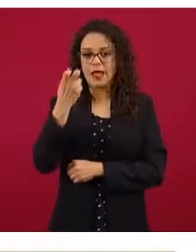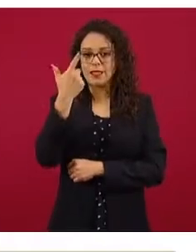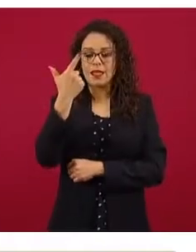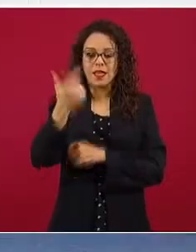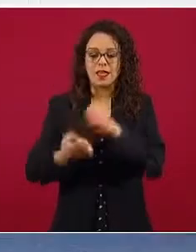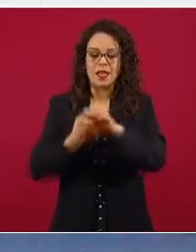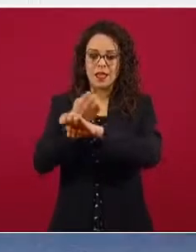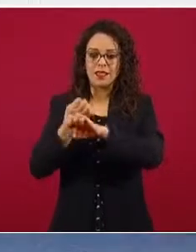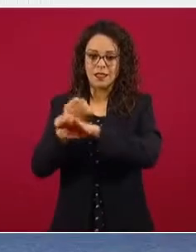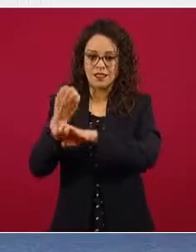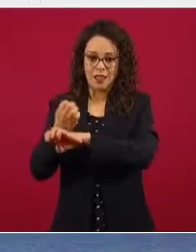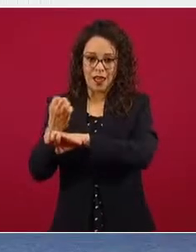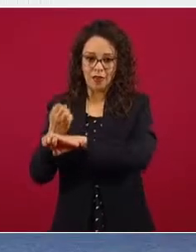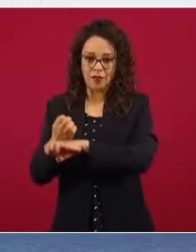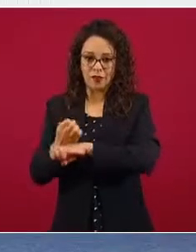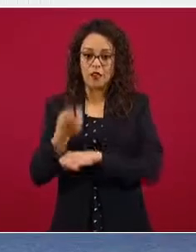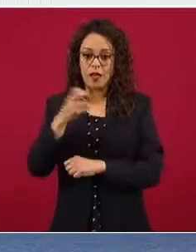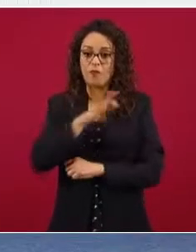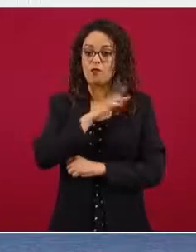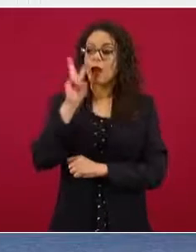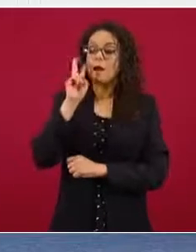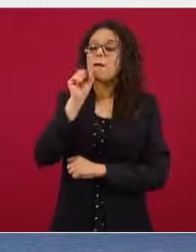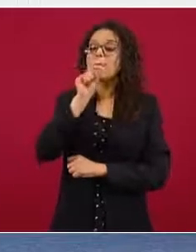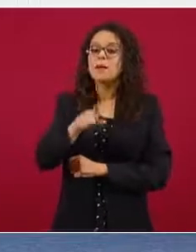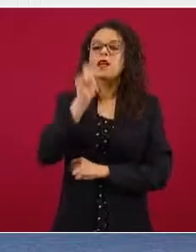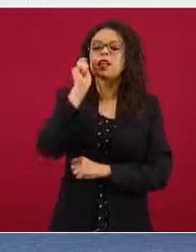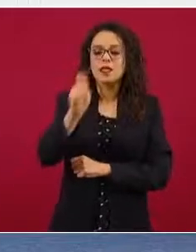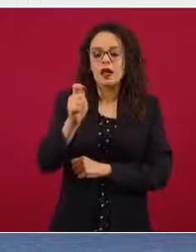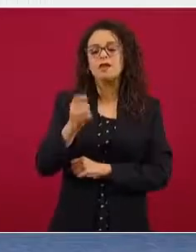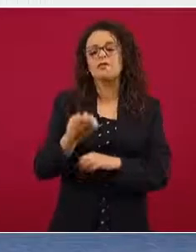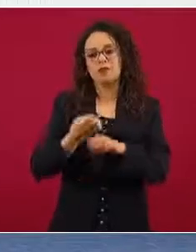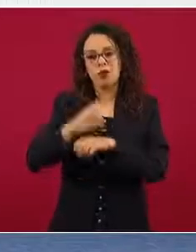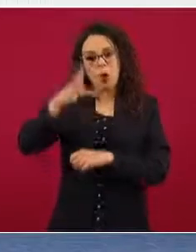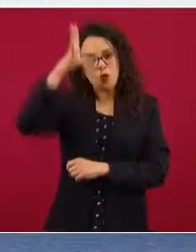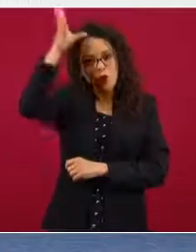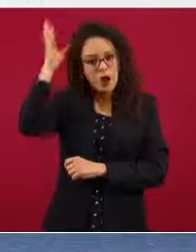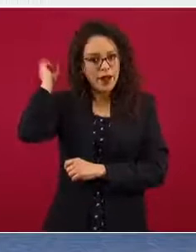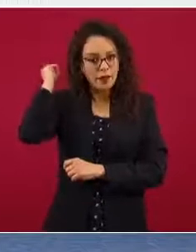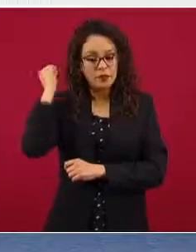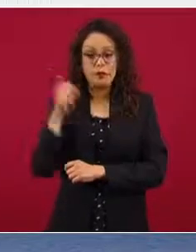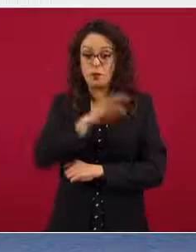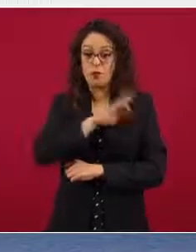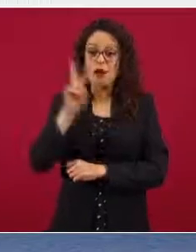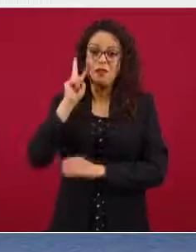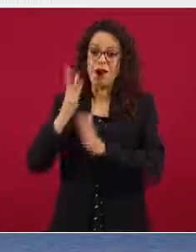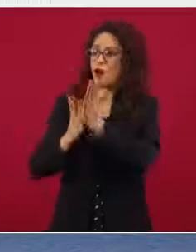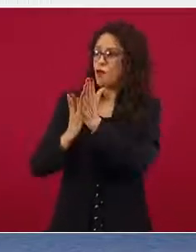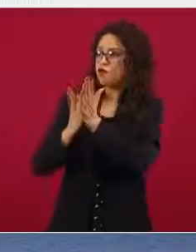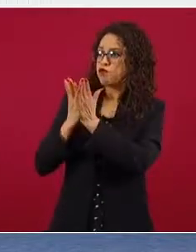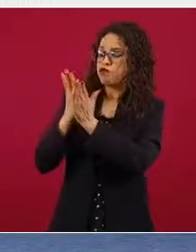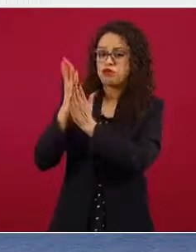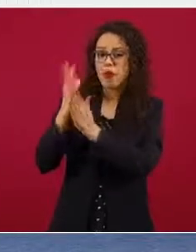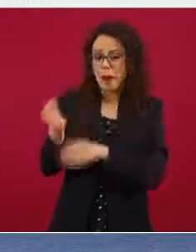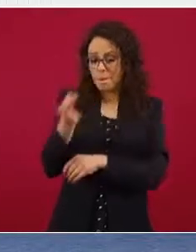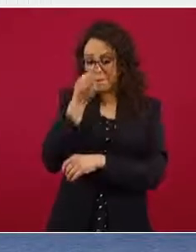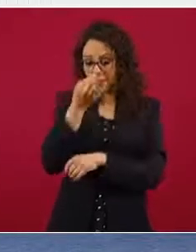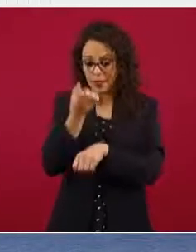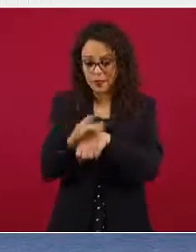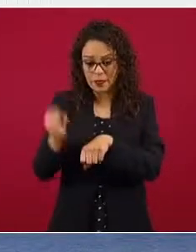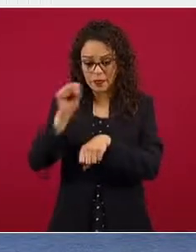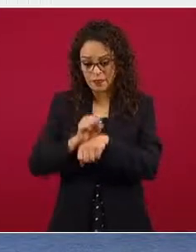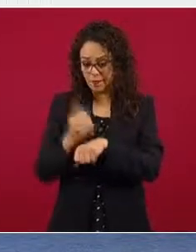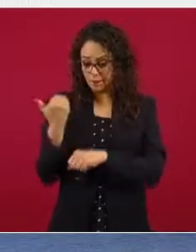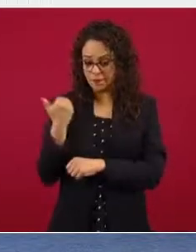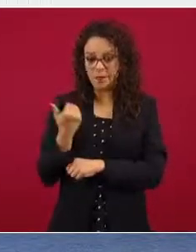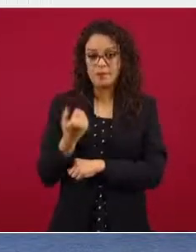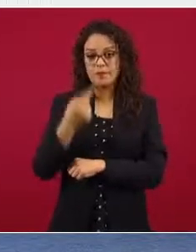estados. Lo vamos a ver también para el caso de Morelos. Vemos la tendencia de incremento y apenas la primera semana de reducción que